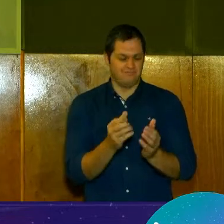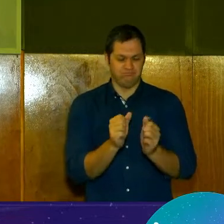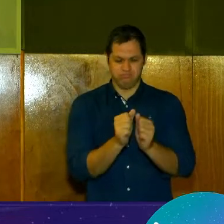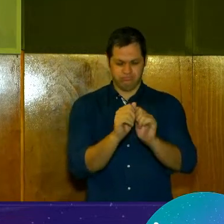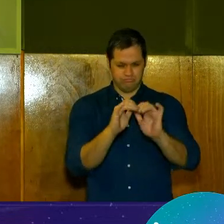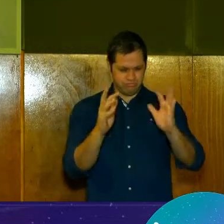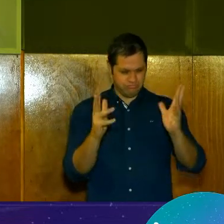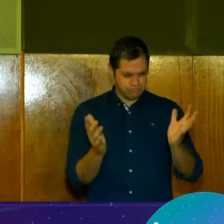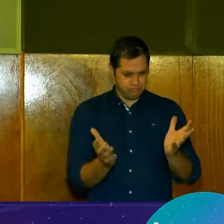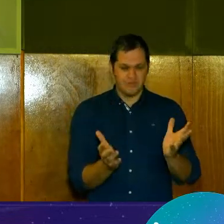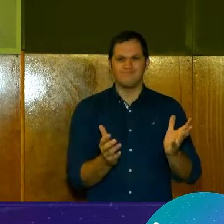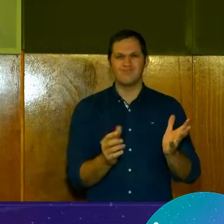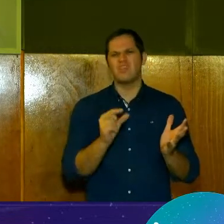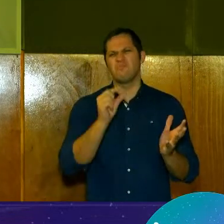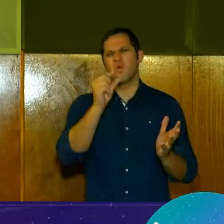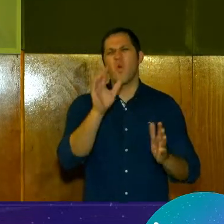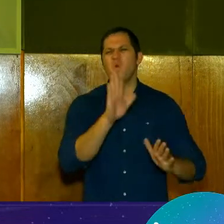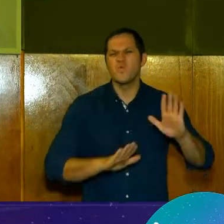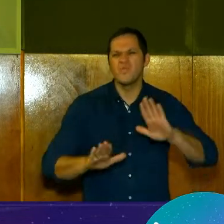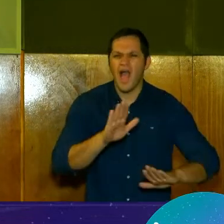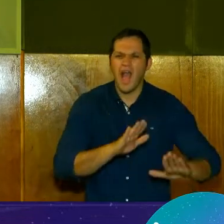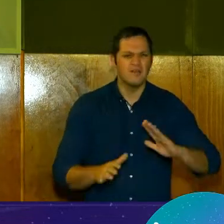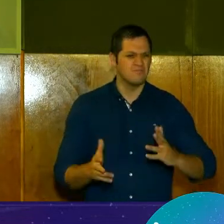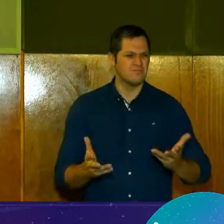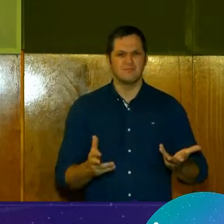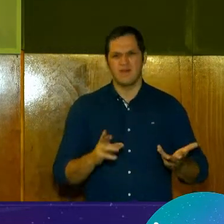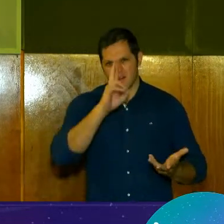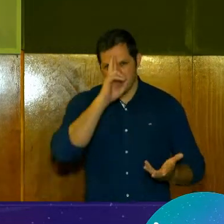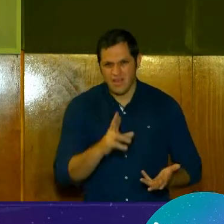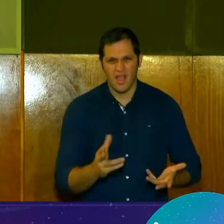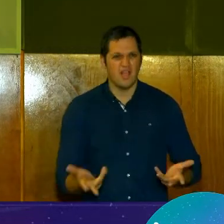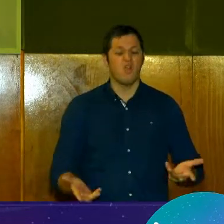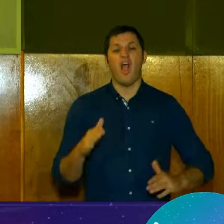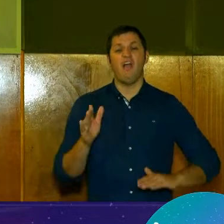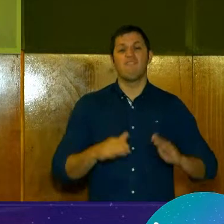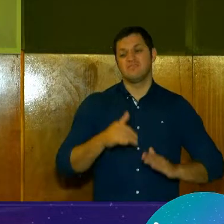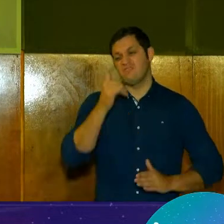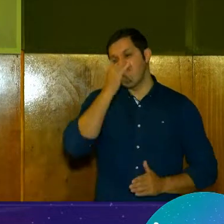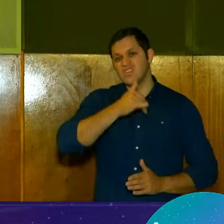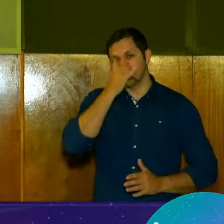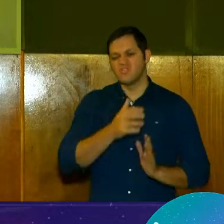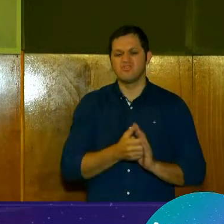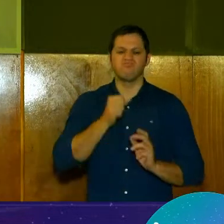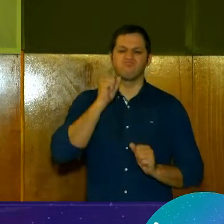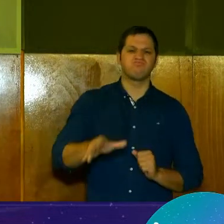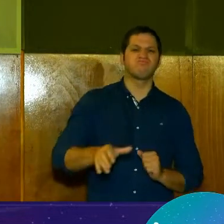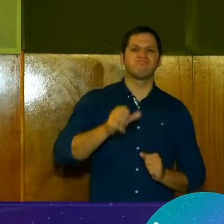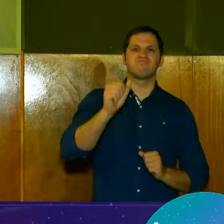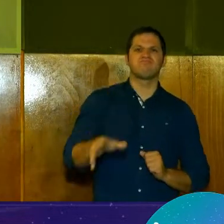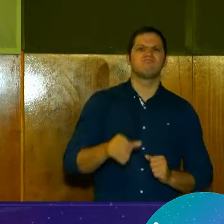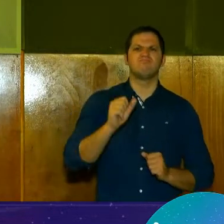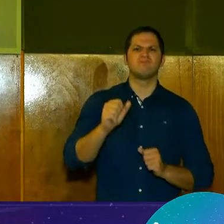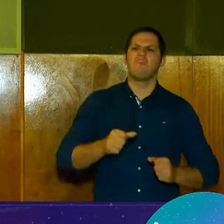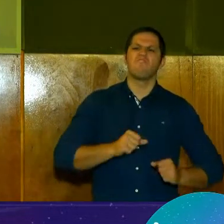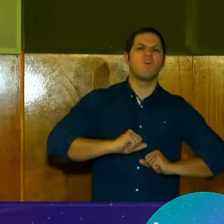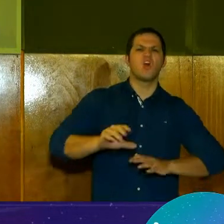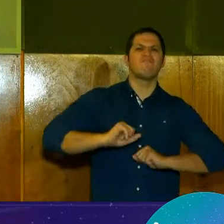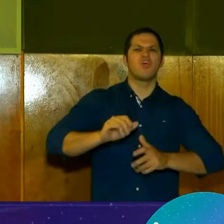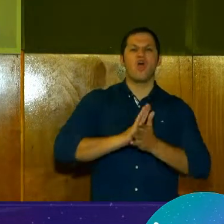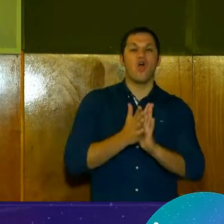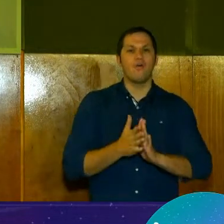aprendizaje que logra de todo esto que este planeta el único que aloja vida hasta el momento de todo lo que hemos visto y que poco lo